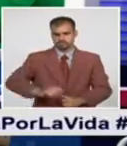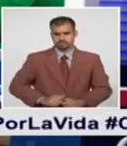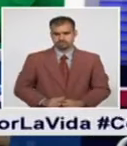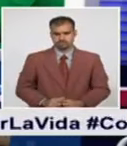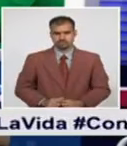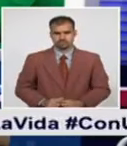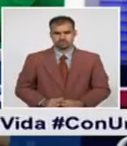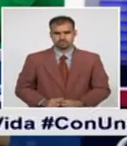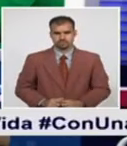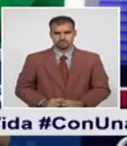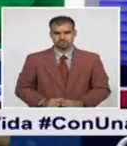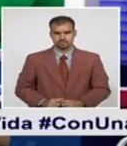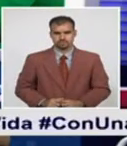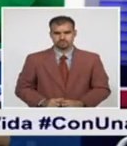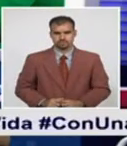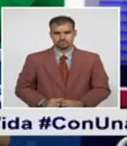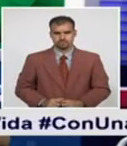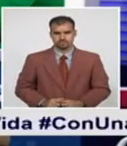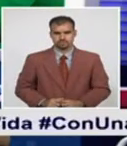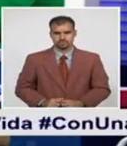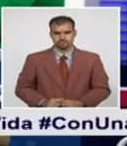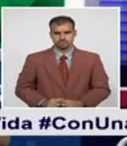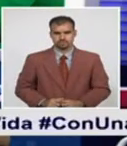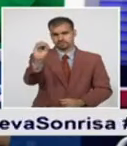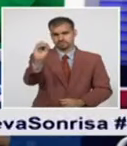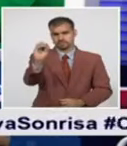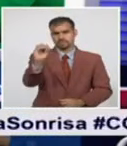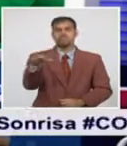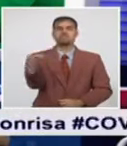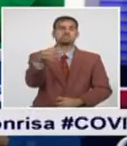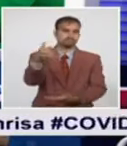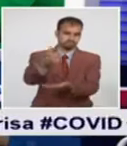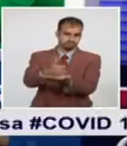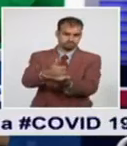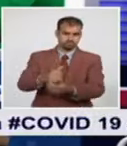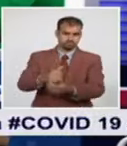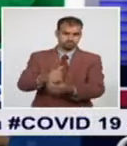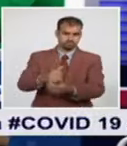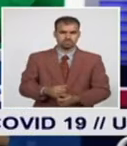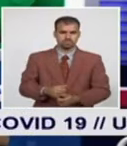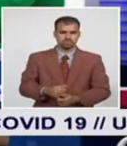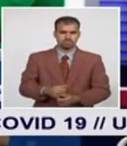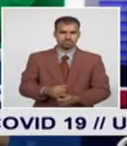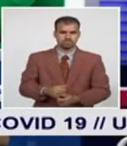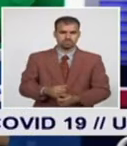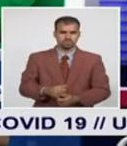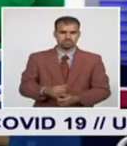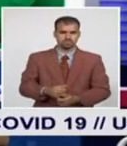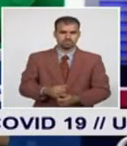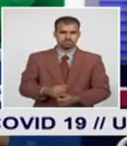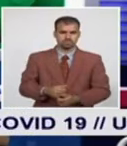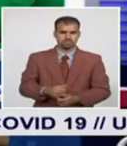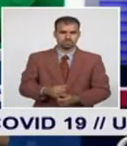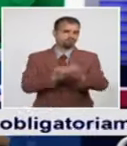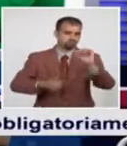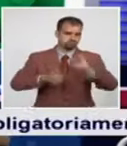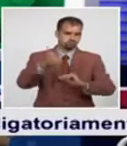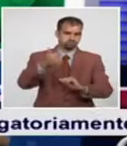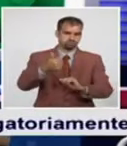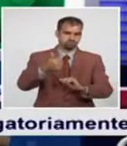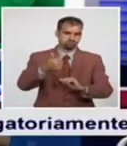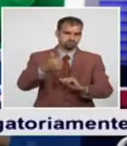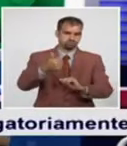de 80 años del municipio Camagüey con antecedentes de hipertensión arterial, que lamentablemente